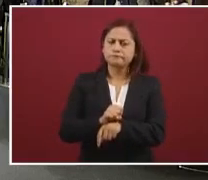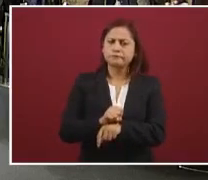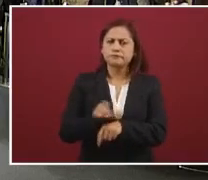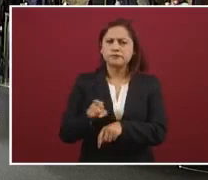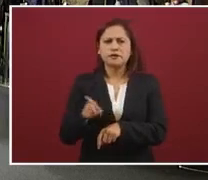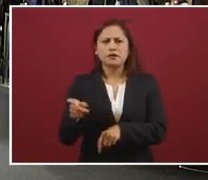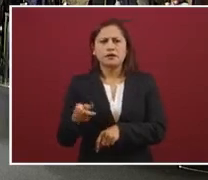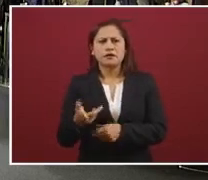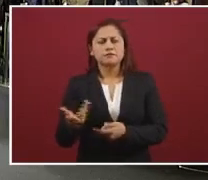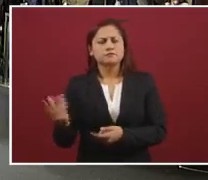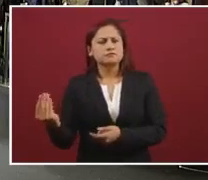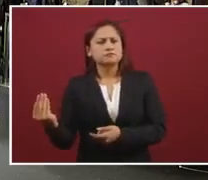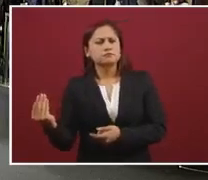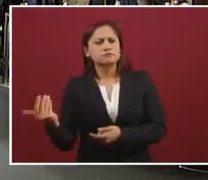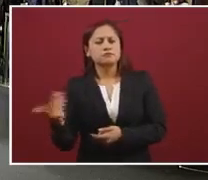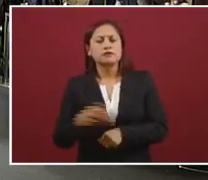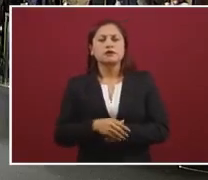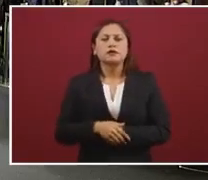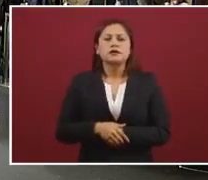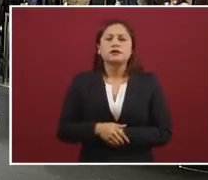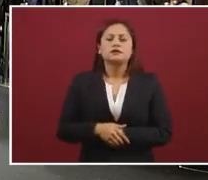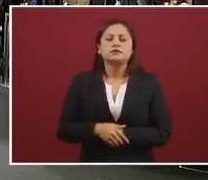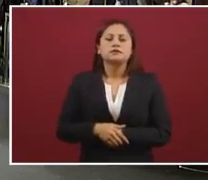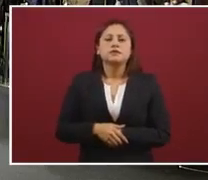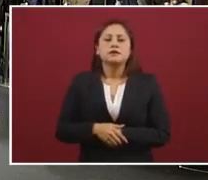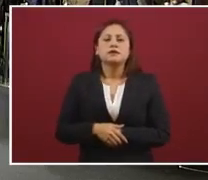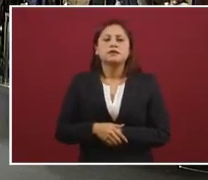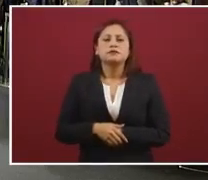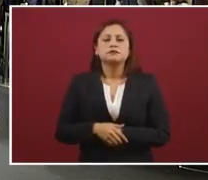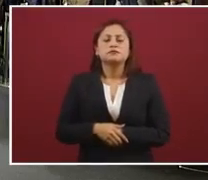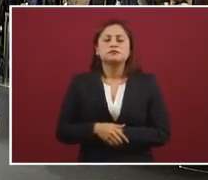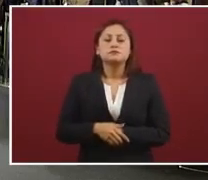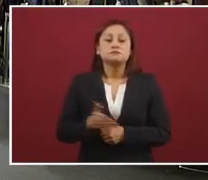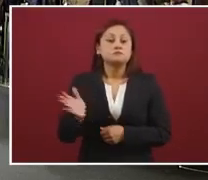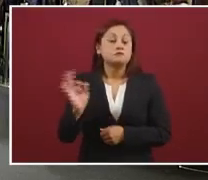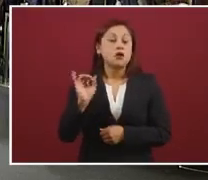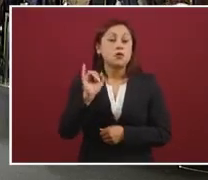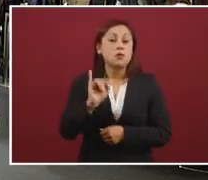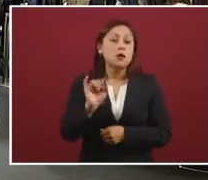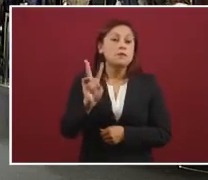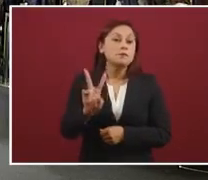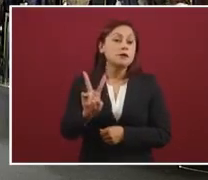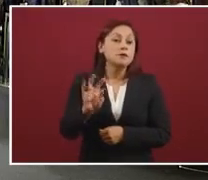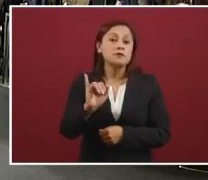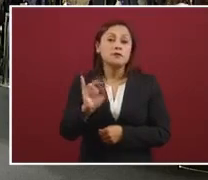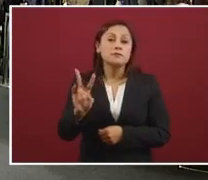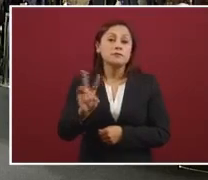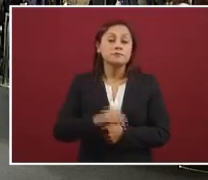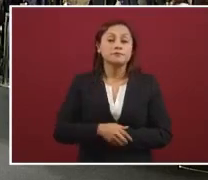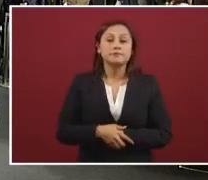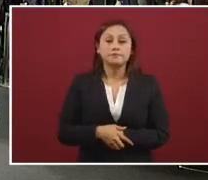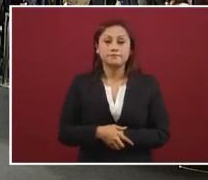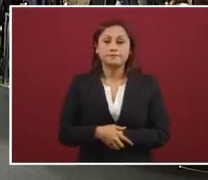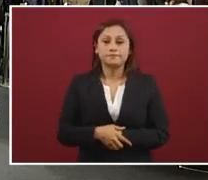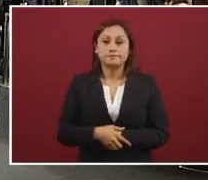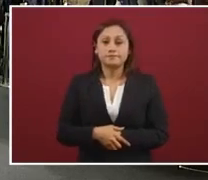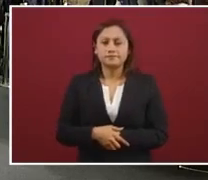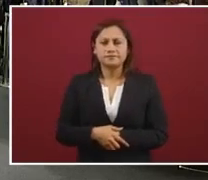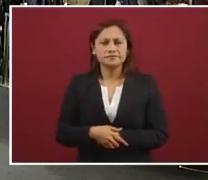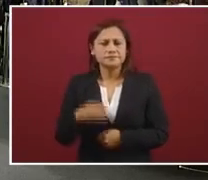¿Mande? ¿Jueves o viernes? O sea, ¿jueves o viernes?